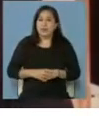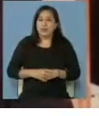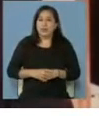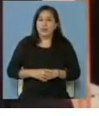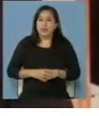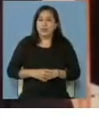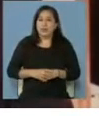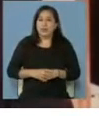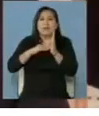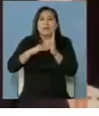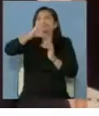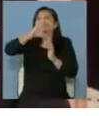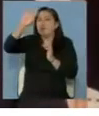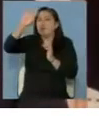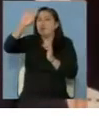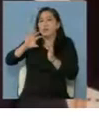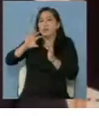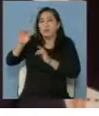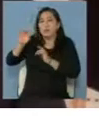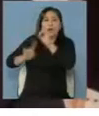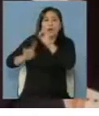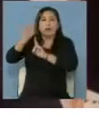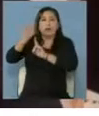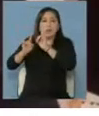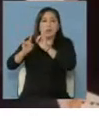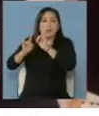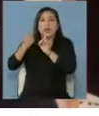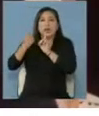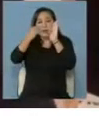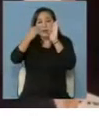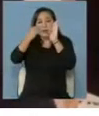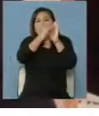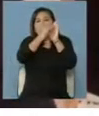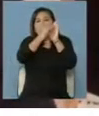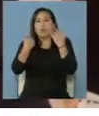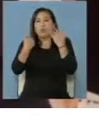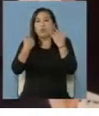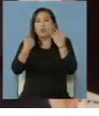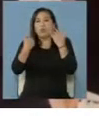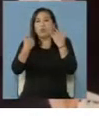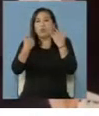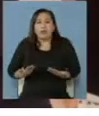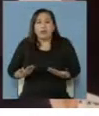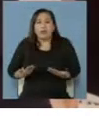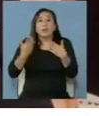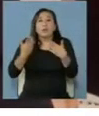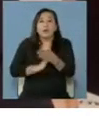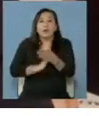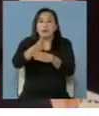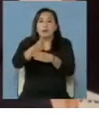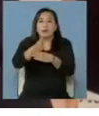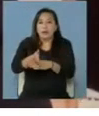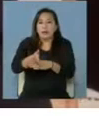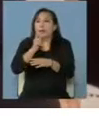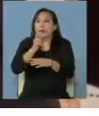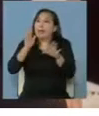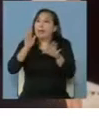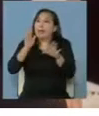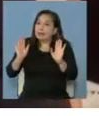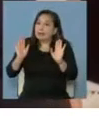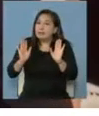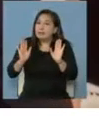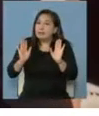provincia por ahí tenga algunos estándares para generar los ingresos, nos parece